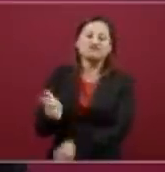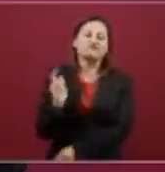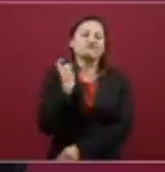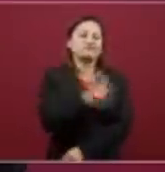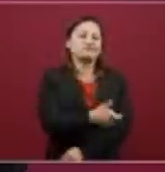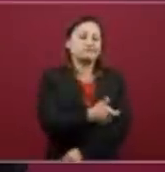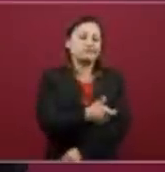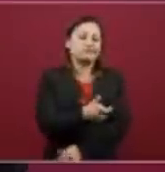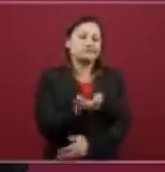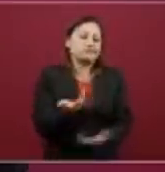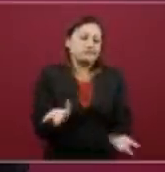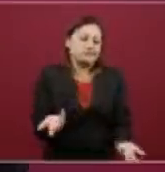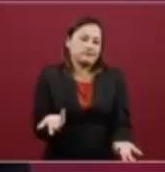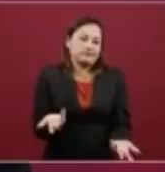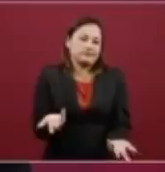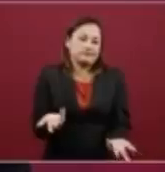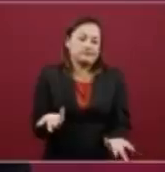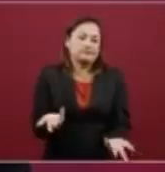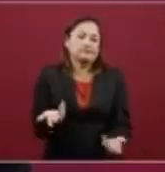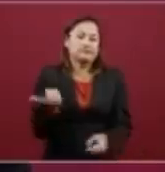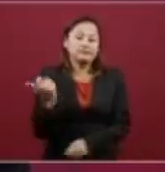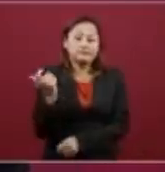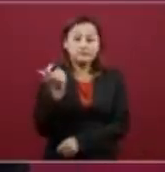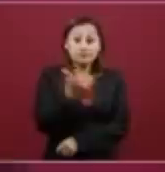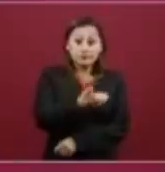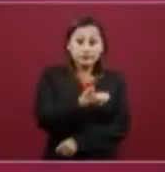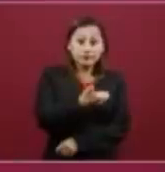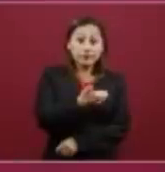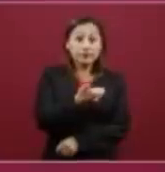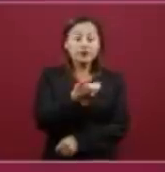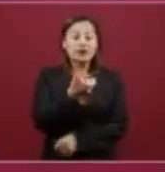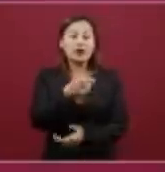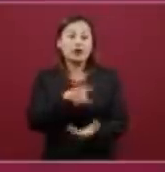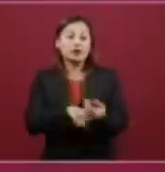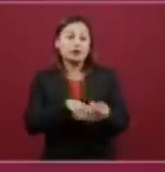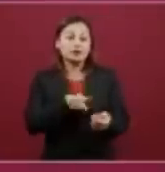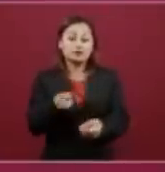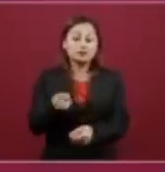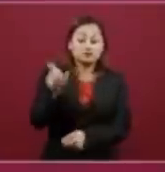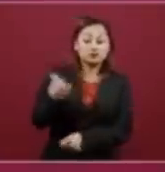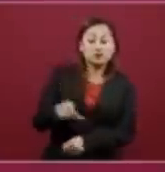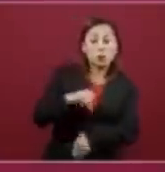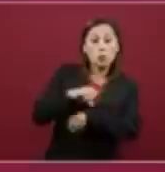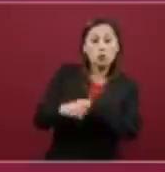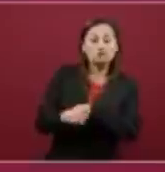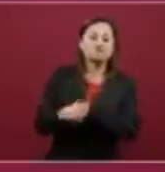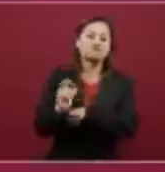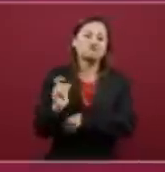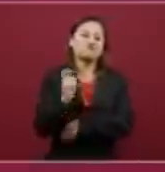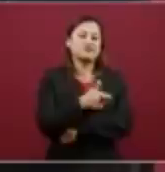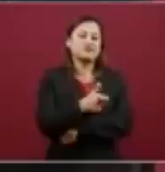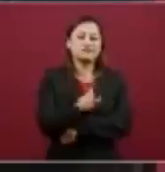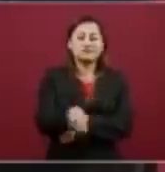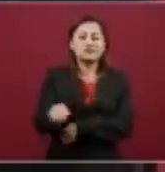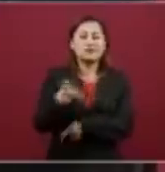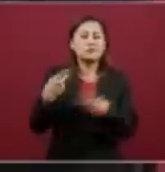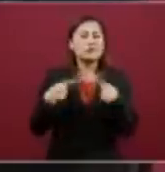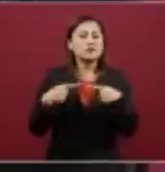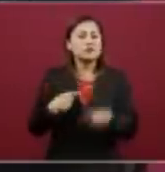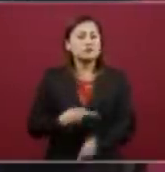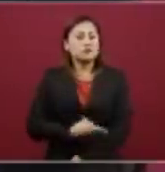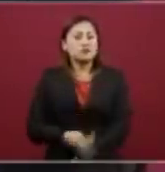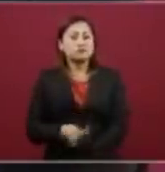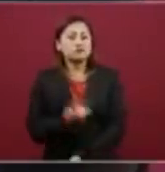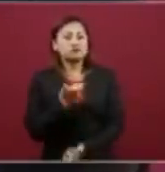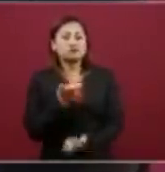Hay cobros por operaciones que se tienen que hacer y la gente humilde, la gente pobre no